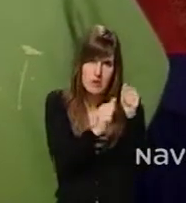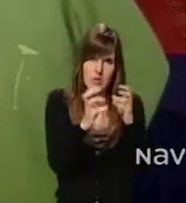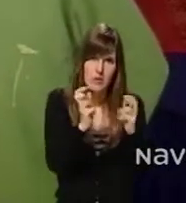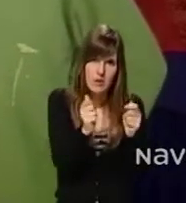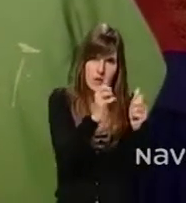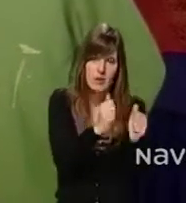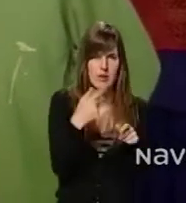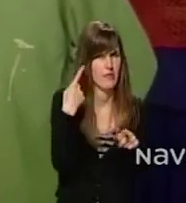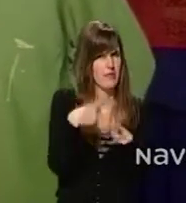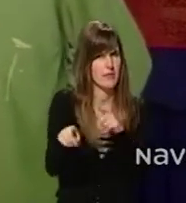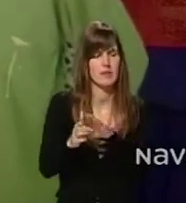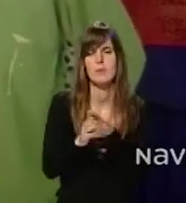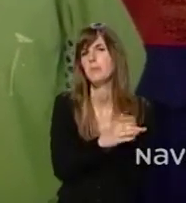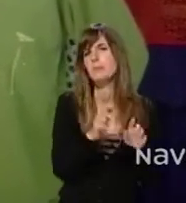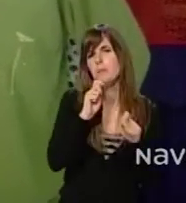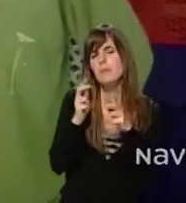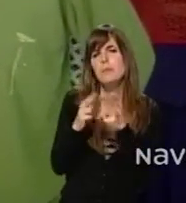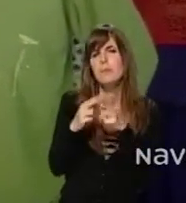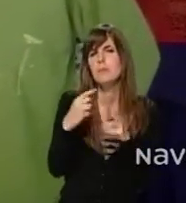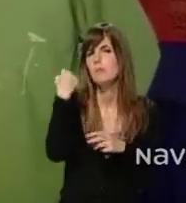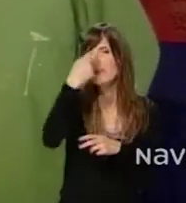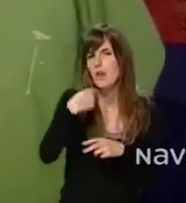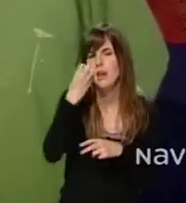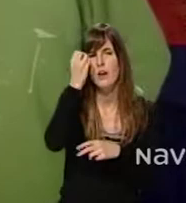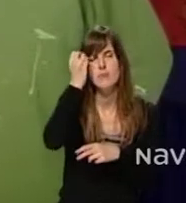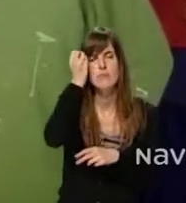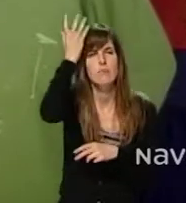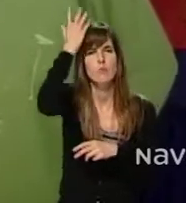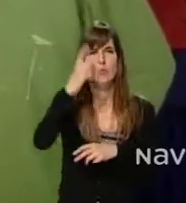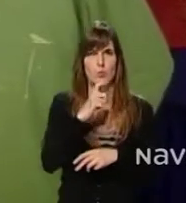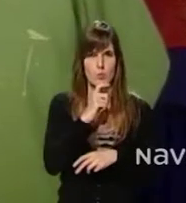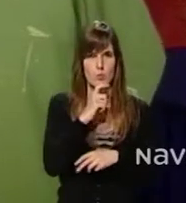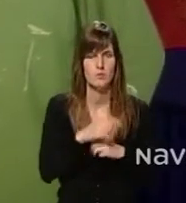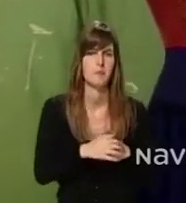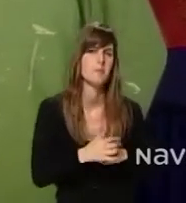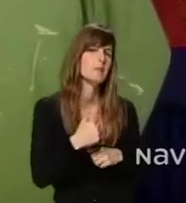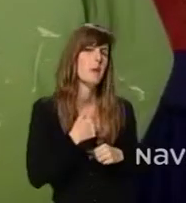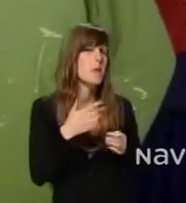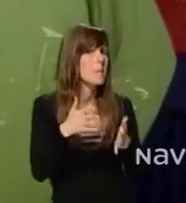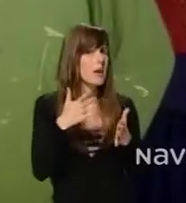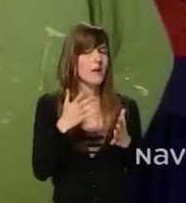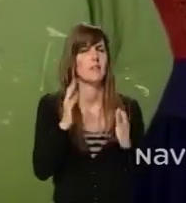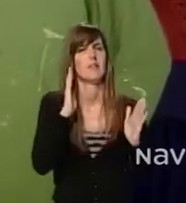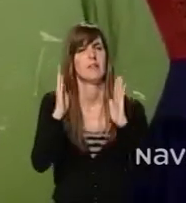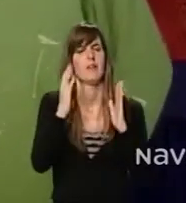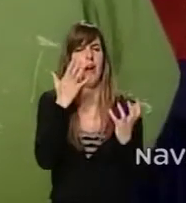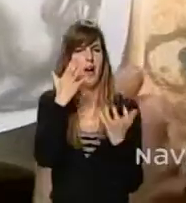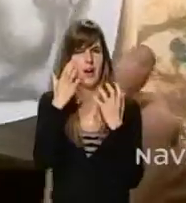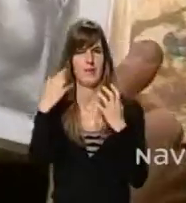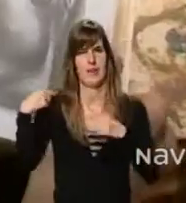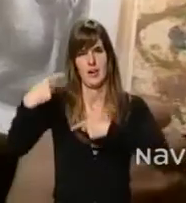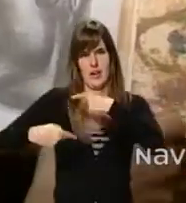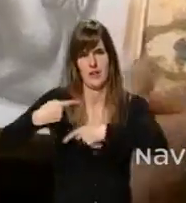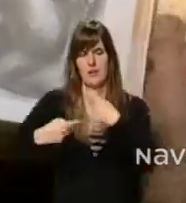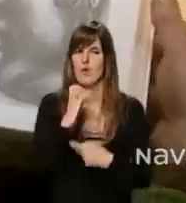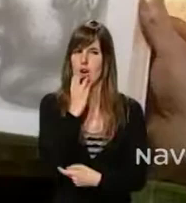¿En qué te basas a la hora de, por ejemplo, hacer las caras? A mí me gusta mucho el arte clásico, entonces